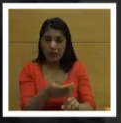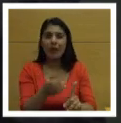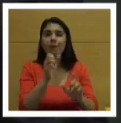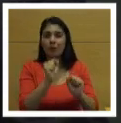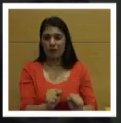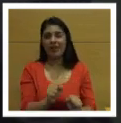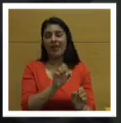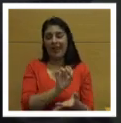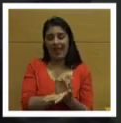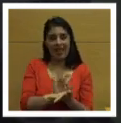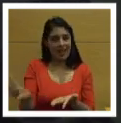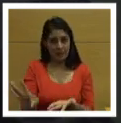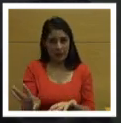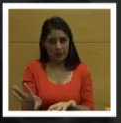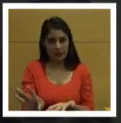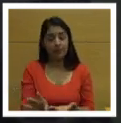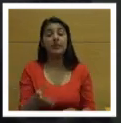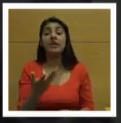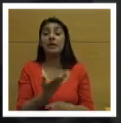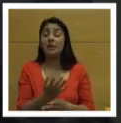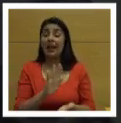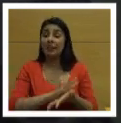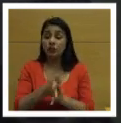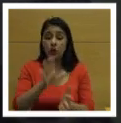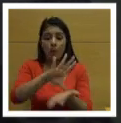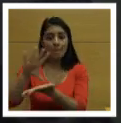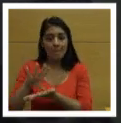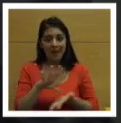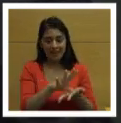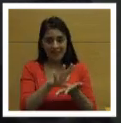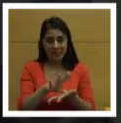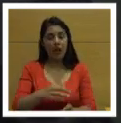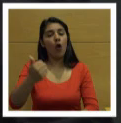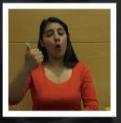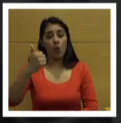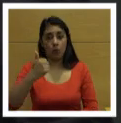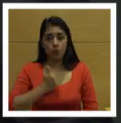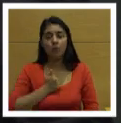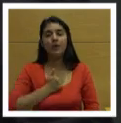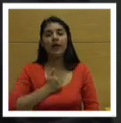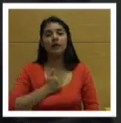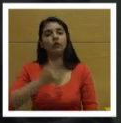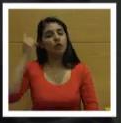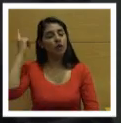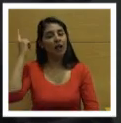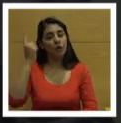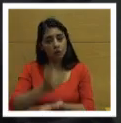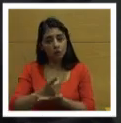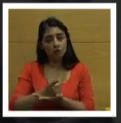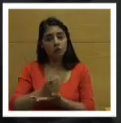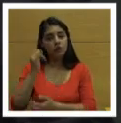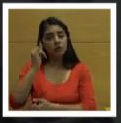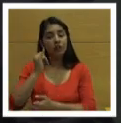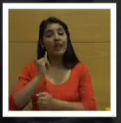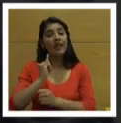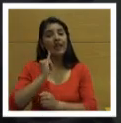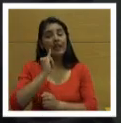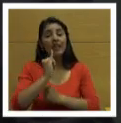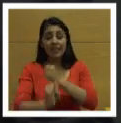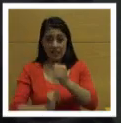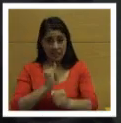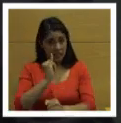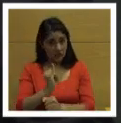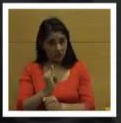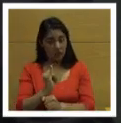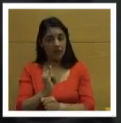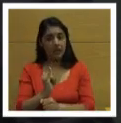que, a su vez, los Estados cumplan de manera efectiva con las obligaciones internacionales que han contraído de actuar